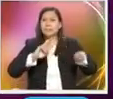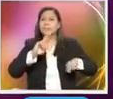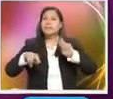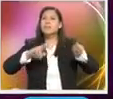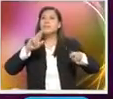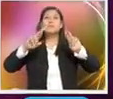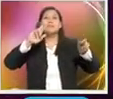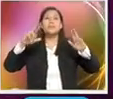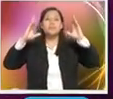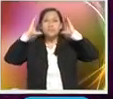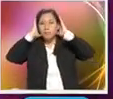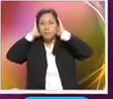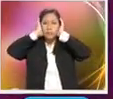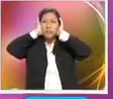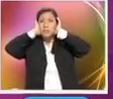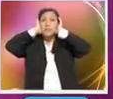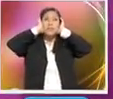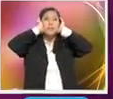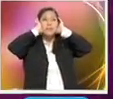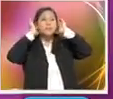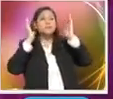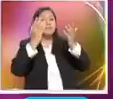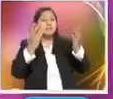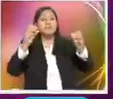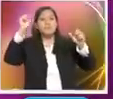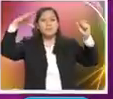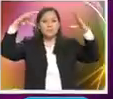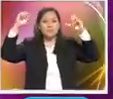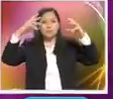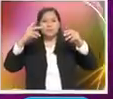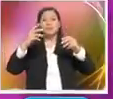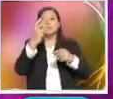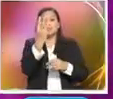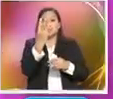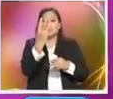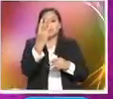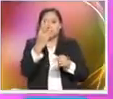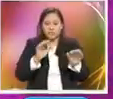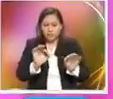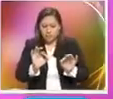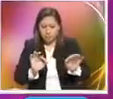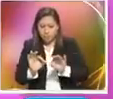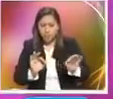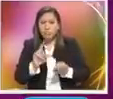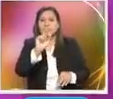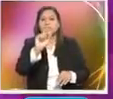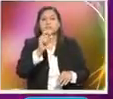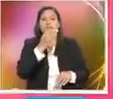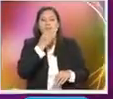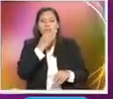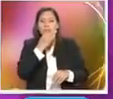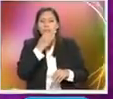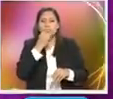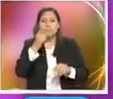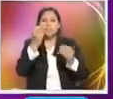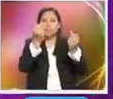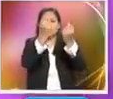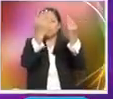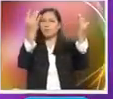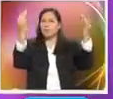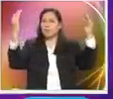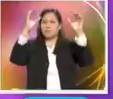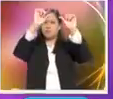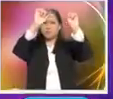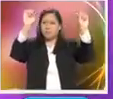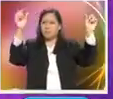Entonces empezamos a escuchar una pista sonora, son 3 pistas sonoras que duran 20 minutos y que se refieren a